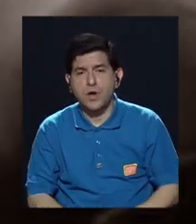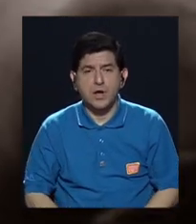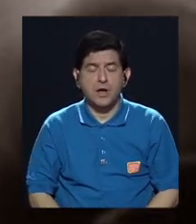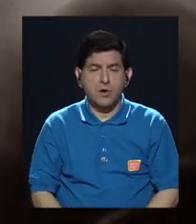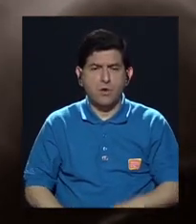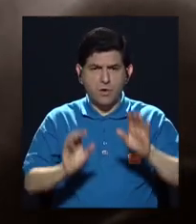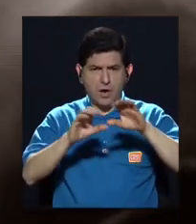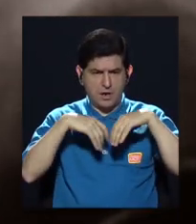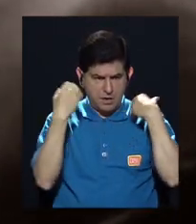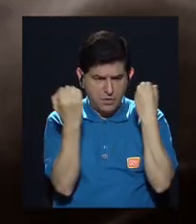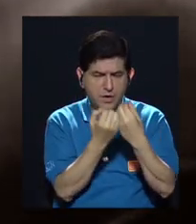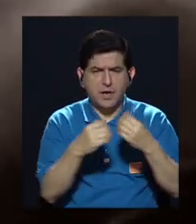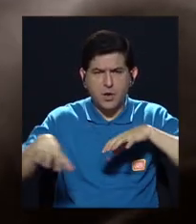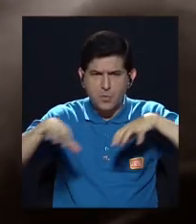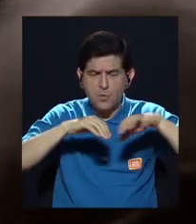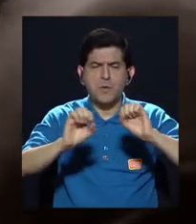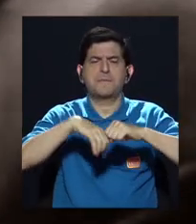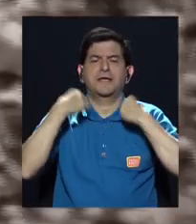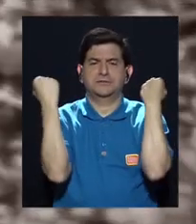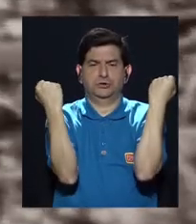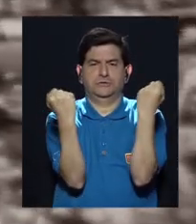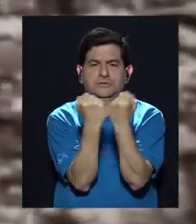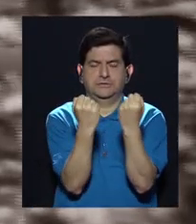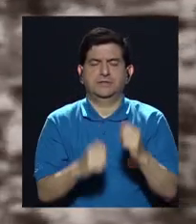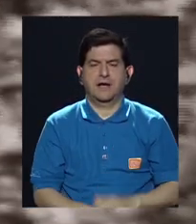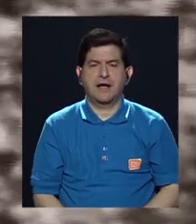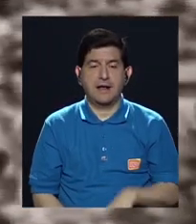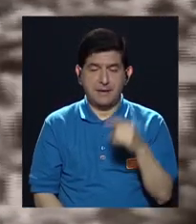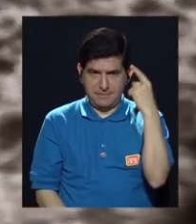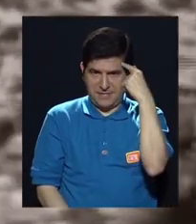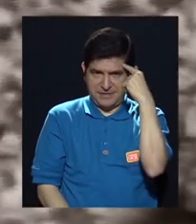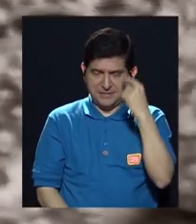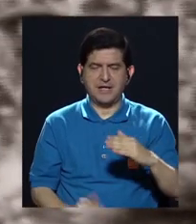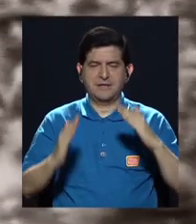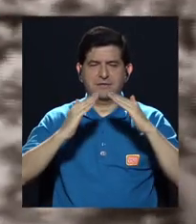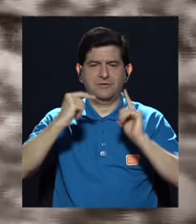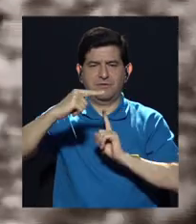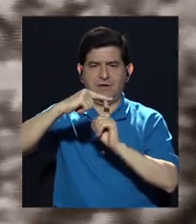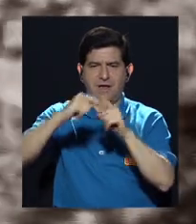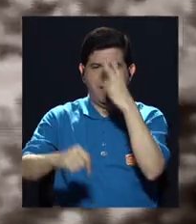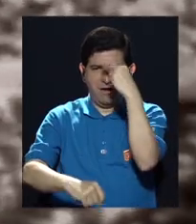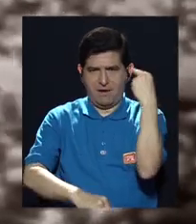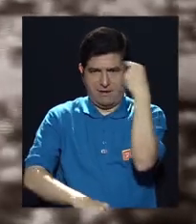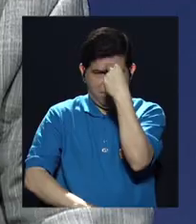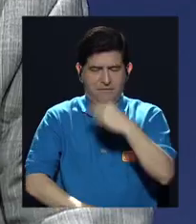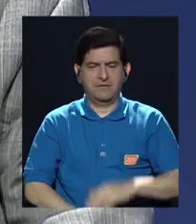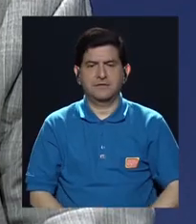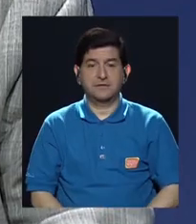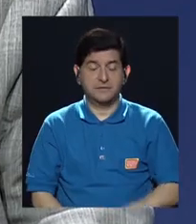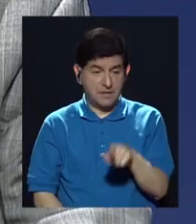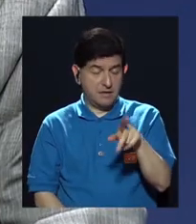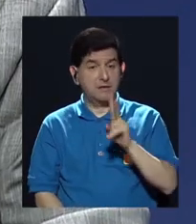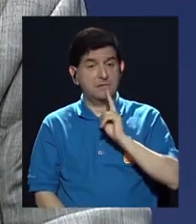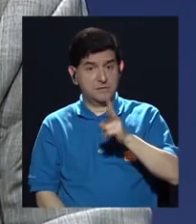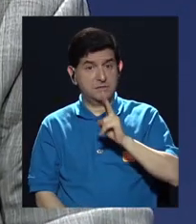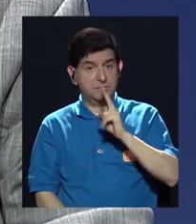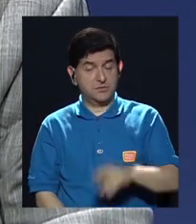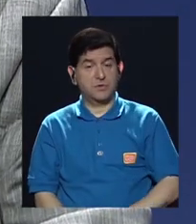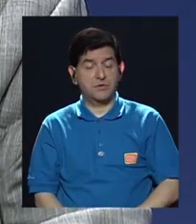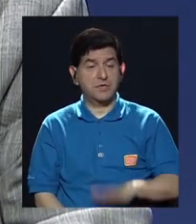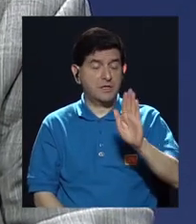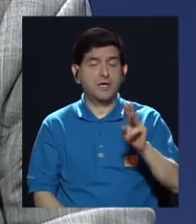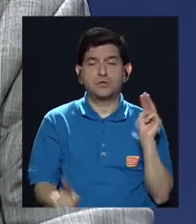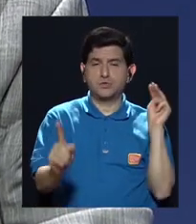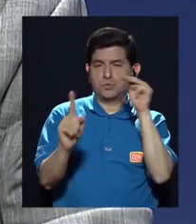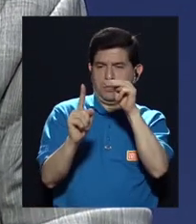a organizar los movimientos sindicales para la Iglesia Católica. Y esto realmente fue